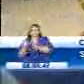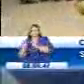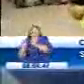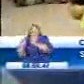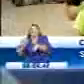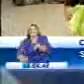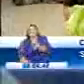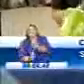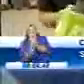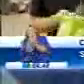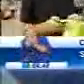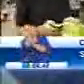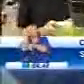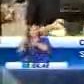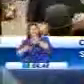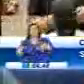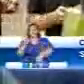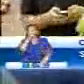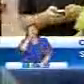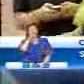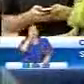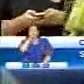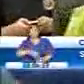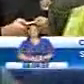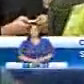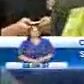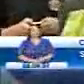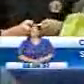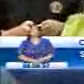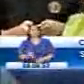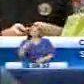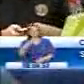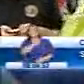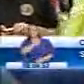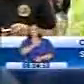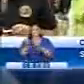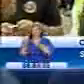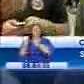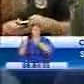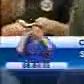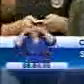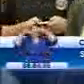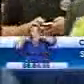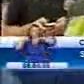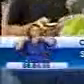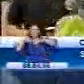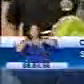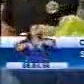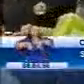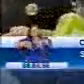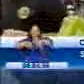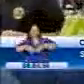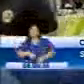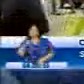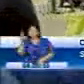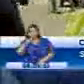formación de la comisión de tránsito del Ecuador y se seguirán formando sí Nosotros hemos dado la apertura para que en el caso que ellos necesiten un refuerzo en la